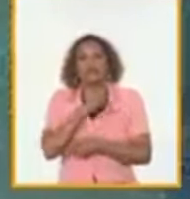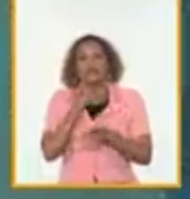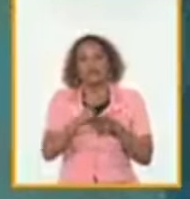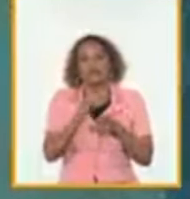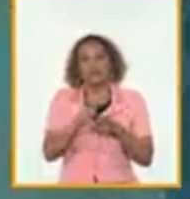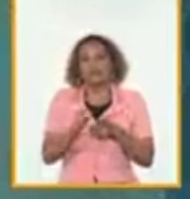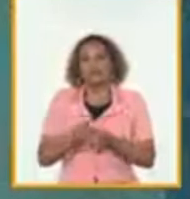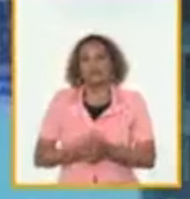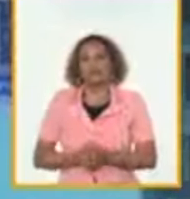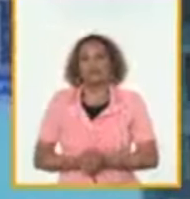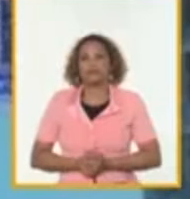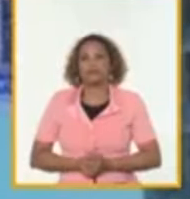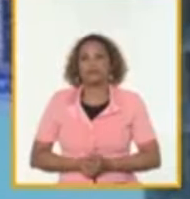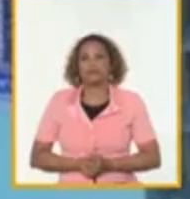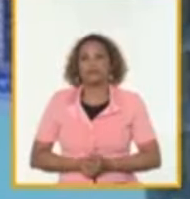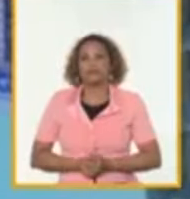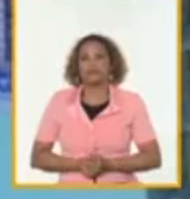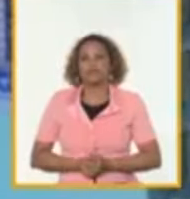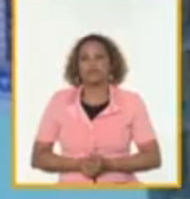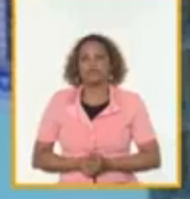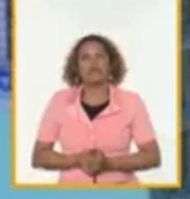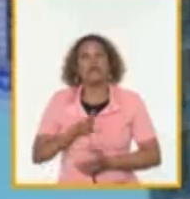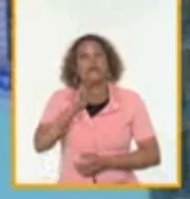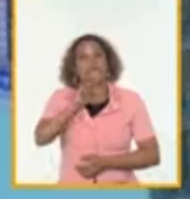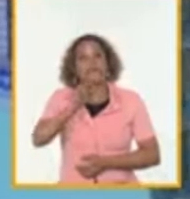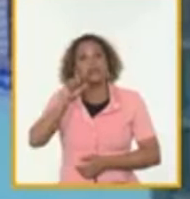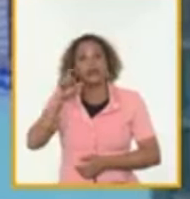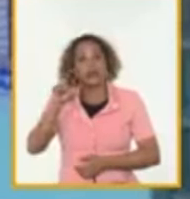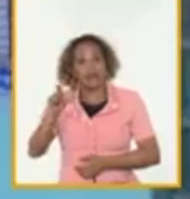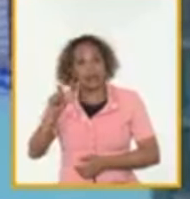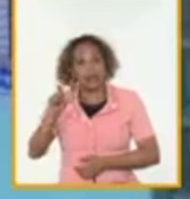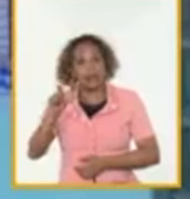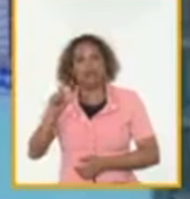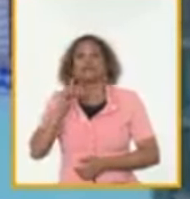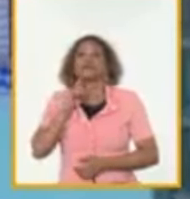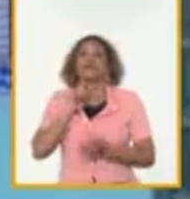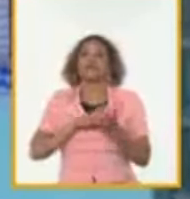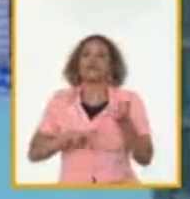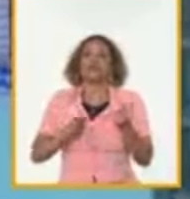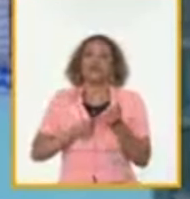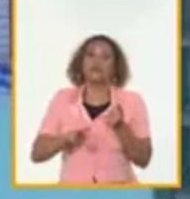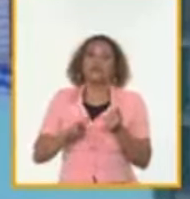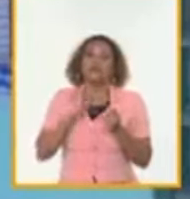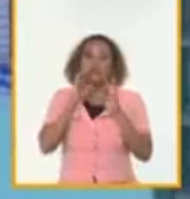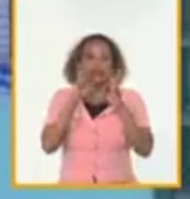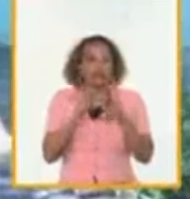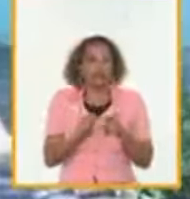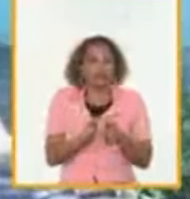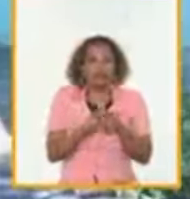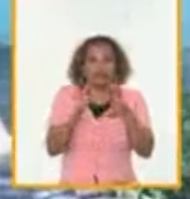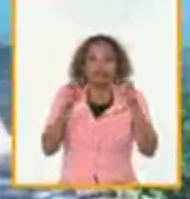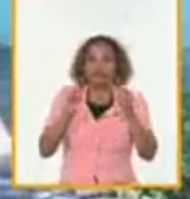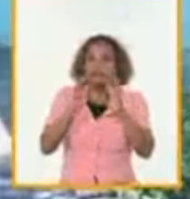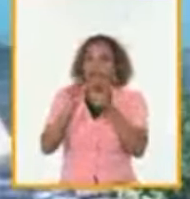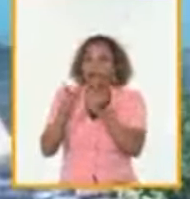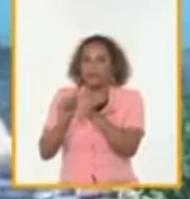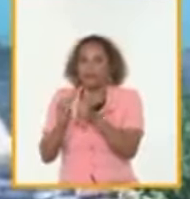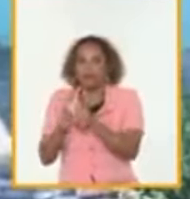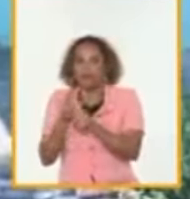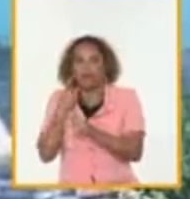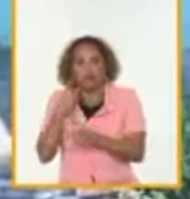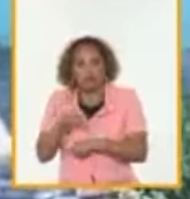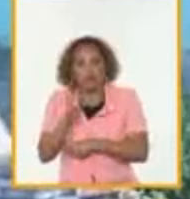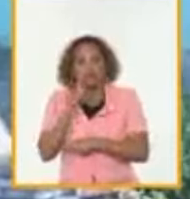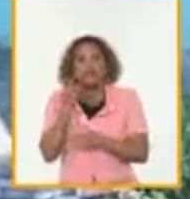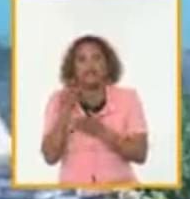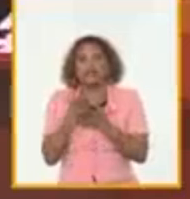eh sin duda Villa Clara es también una provincia de grandes resultados deportivos lo está mostrando ahora en los juegos escolares